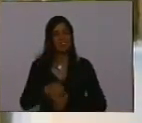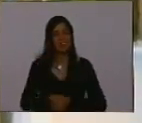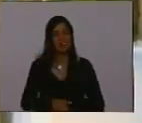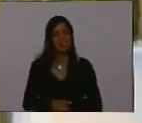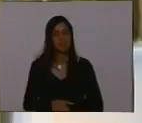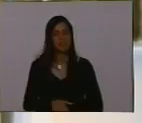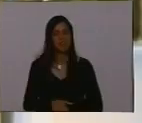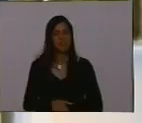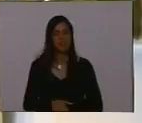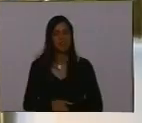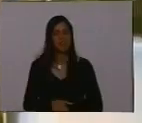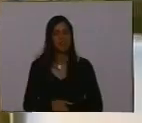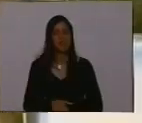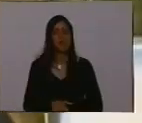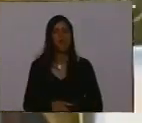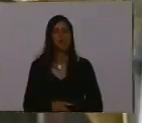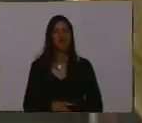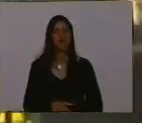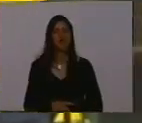Ariel, Zulia está con vos.